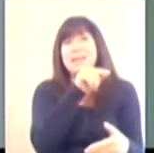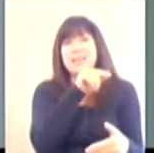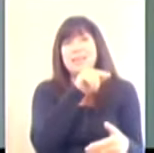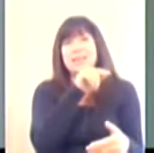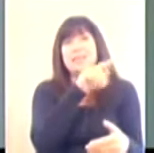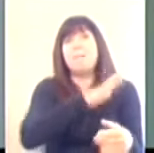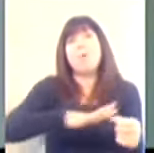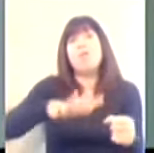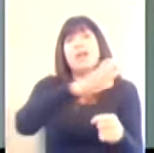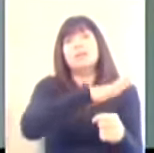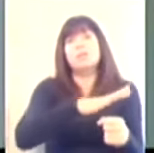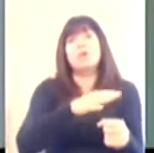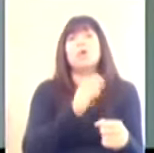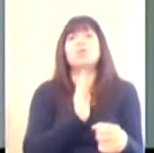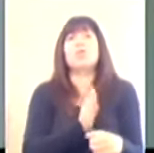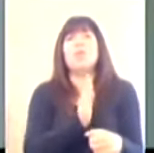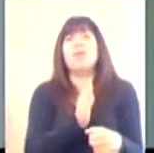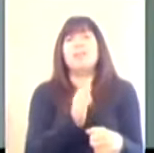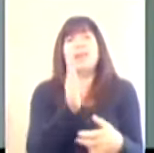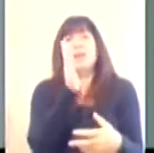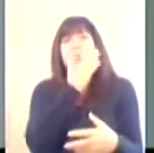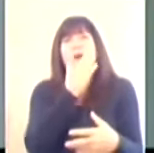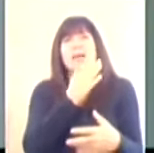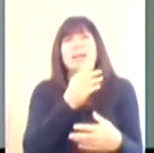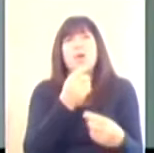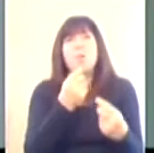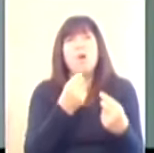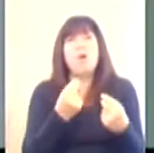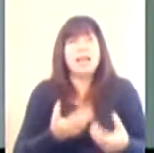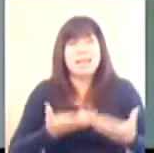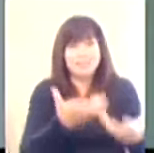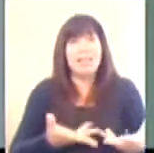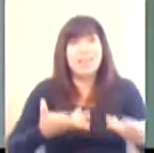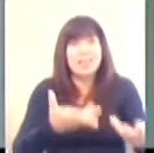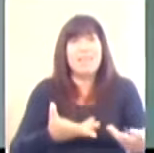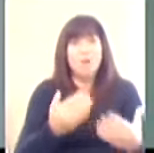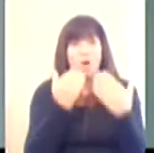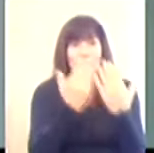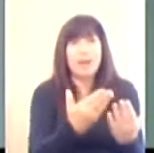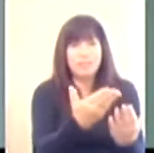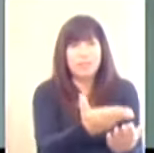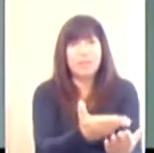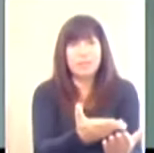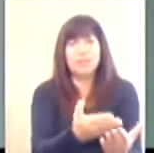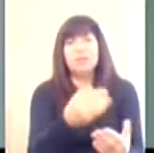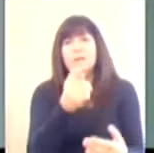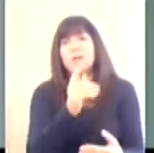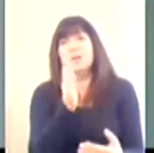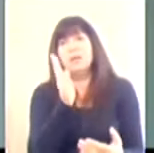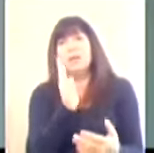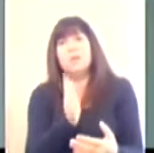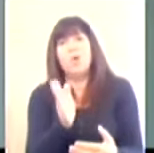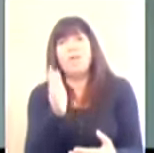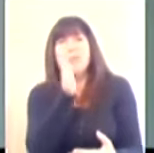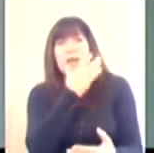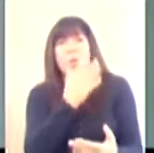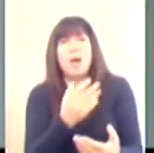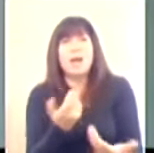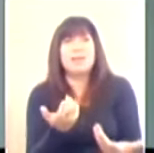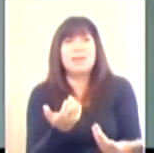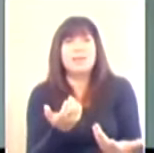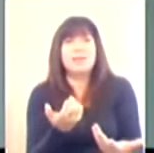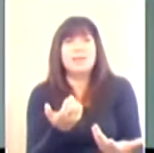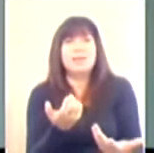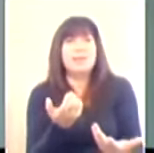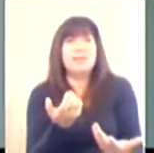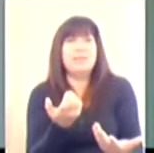hacia esa población todavía no encontramos hartos incentivos y hay muy pocas viviendas que tienen una categoría de eficiencia energética B, bueno, para qué hablar A, digamos.